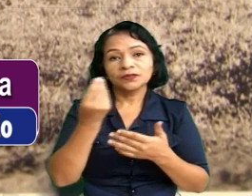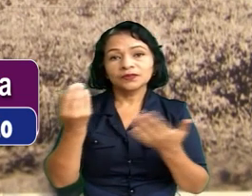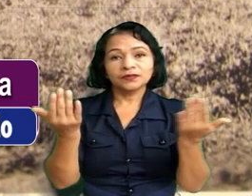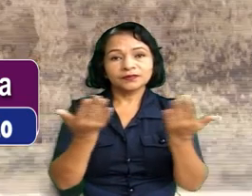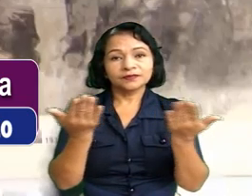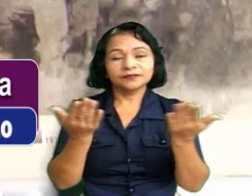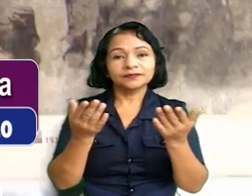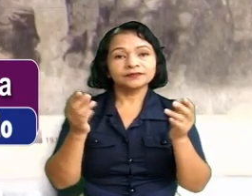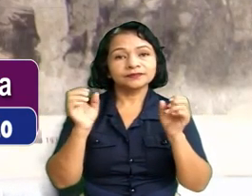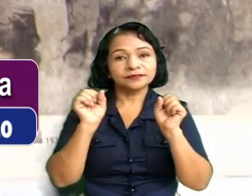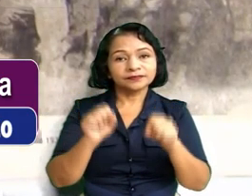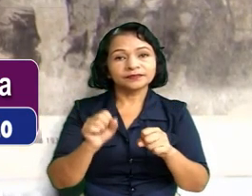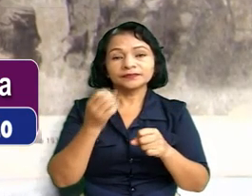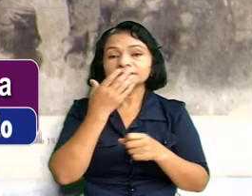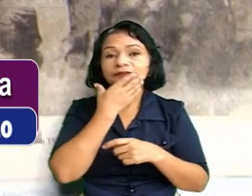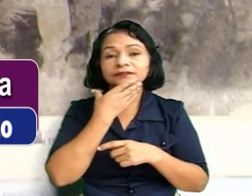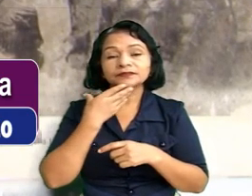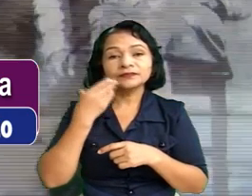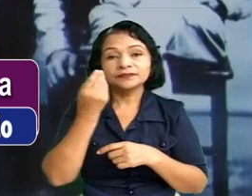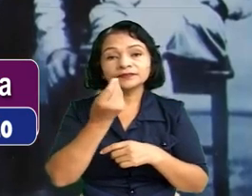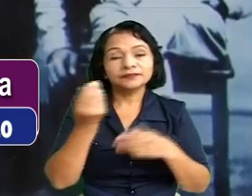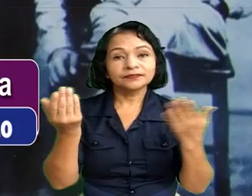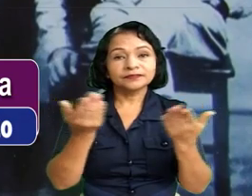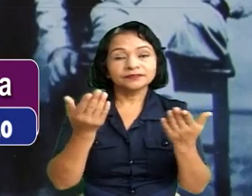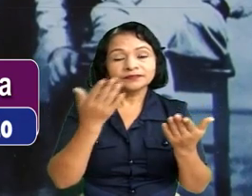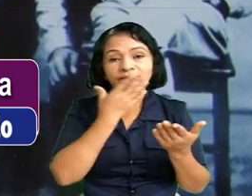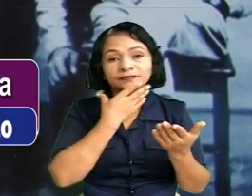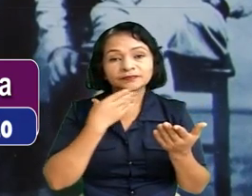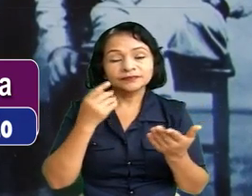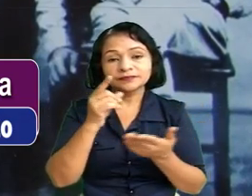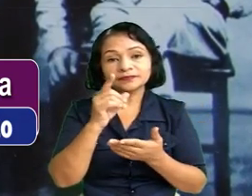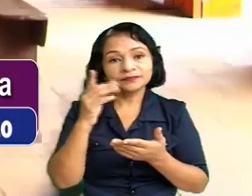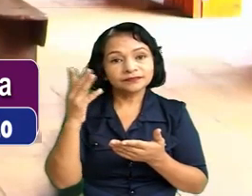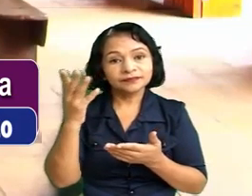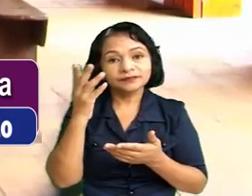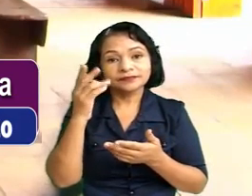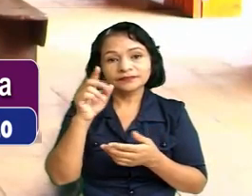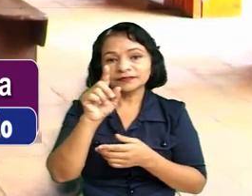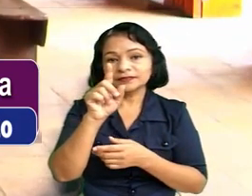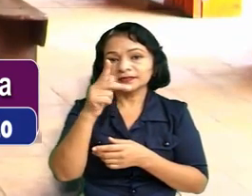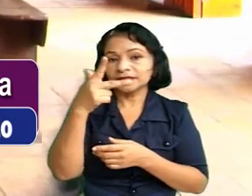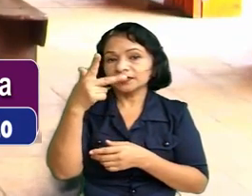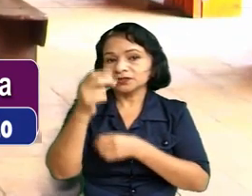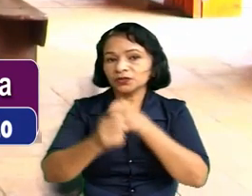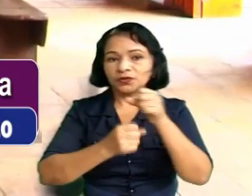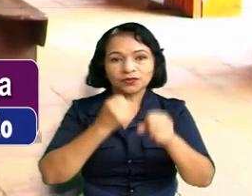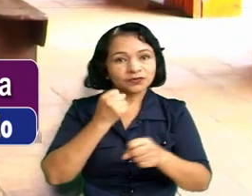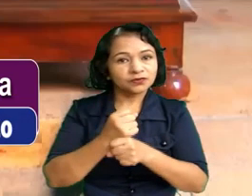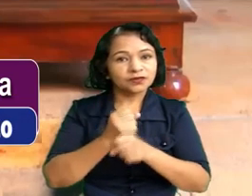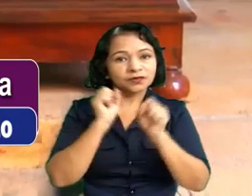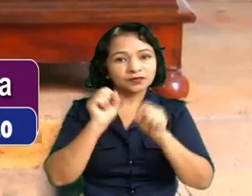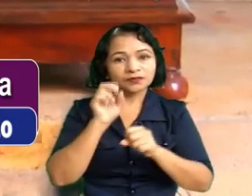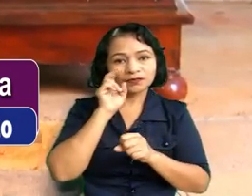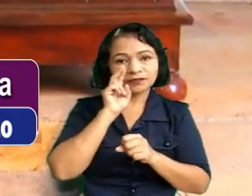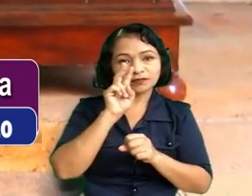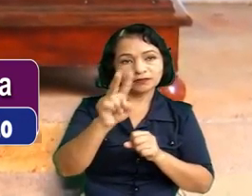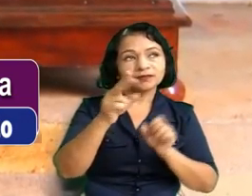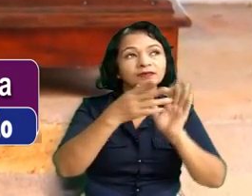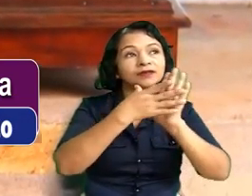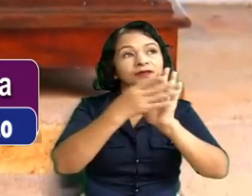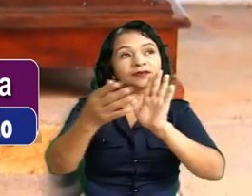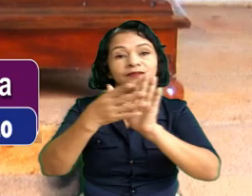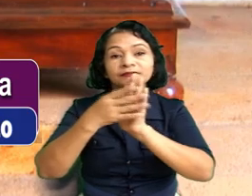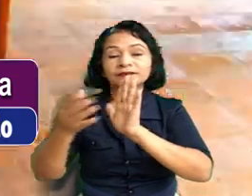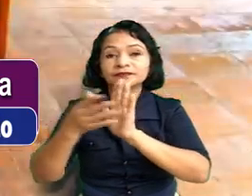ponemos a pensar nuestros jóvenes ahora, las mujeres de 18 años pueden estudiar una mujer que les va a inspirar, o